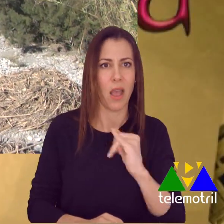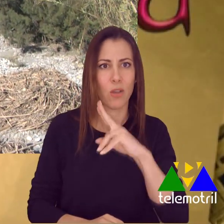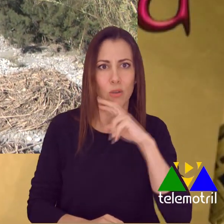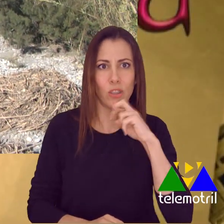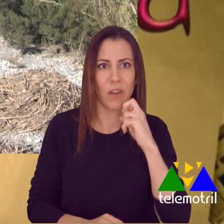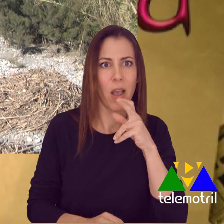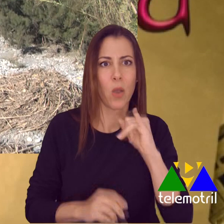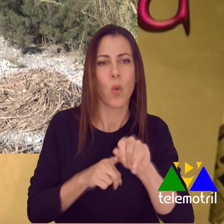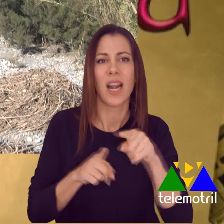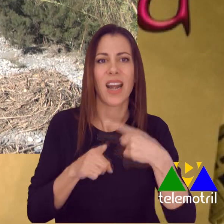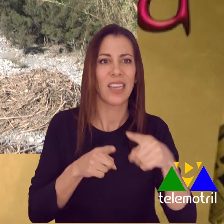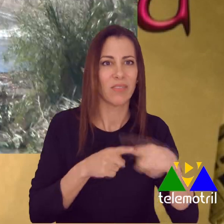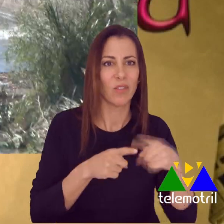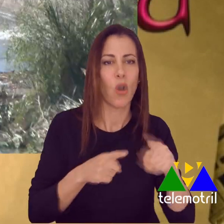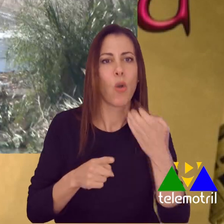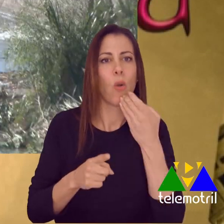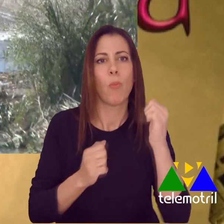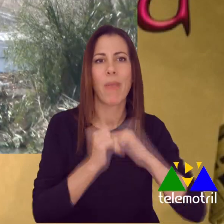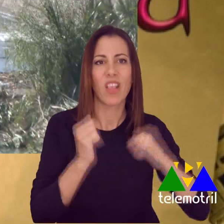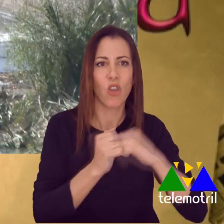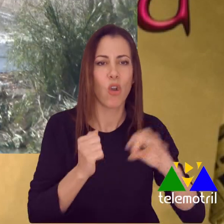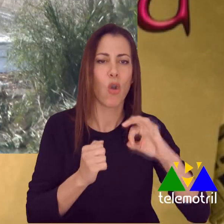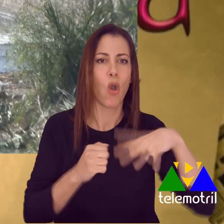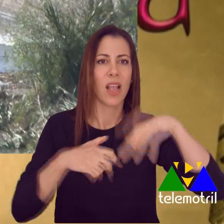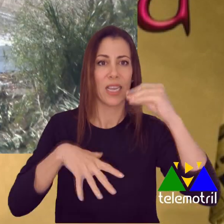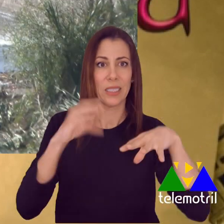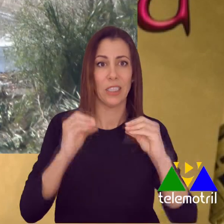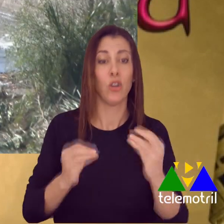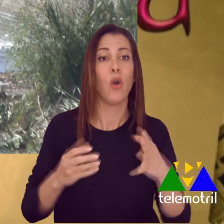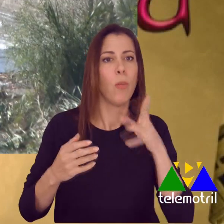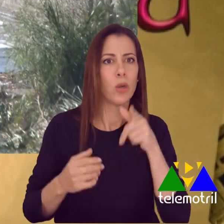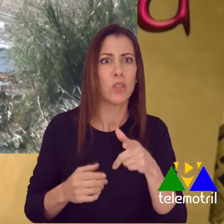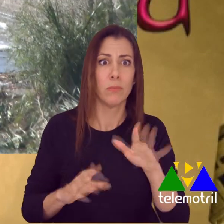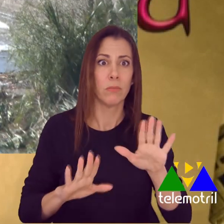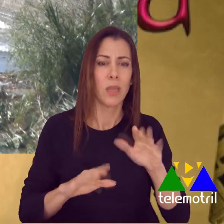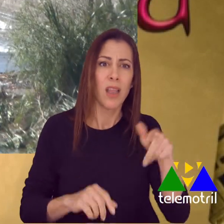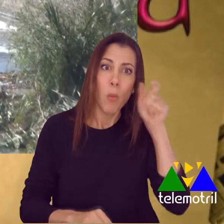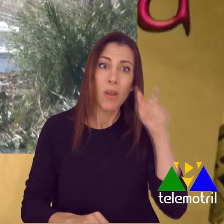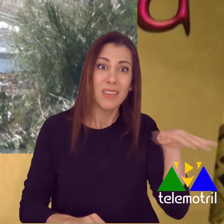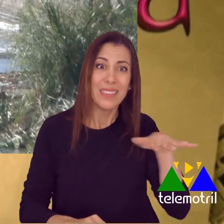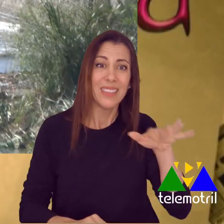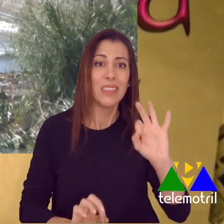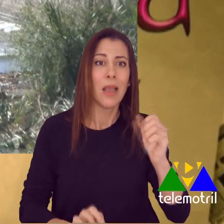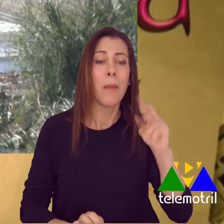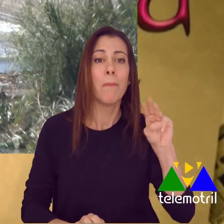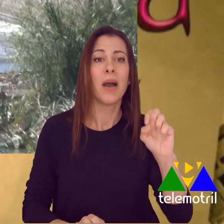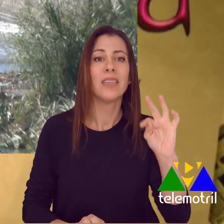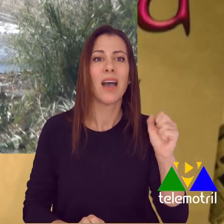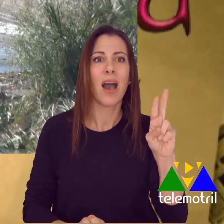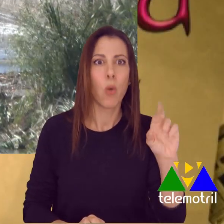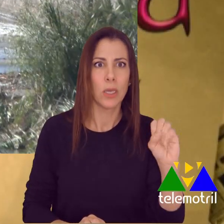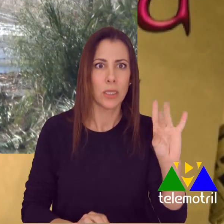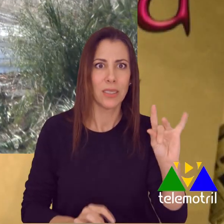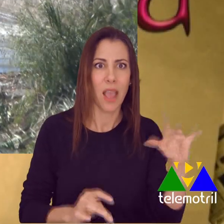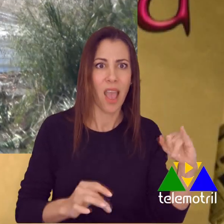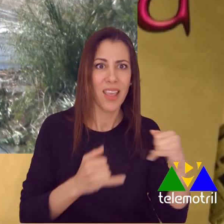evidentemente pues en yacimientos como puede ser en el Peñón o en el Castillo. Claro, es decir que Pataura lo tenemos claro, en línea, prácticamente en línea con